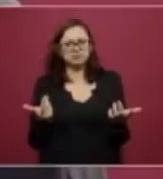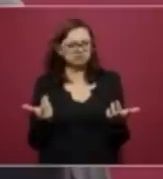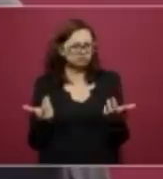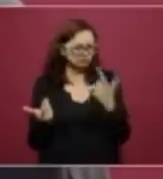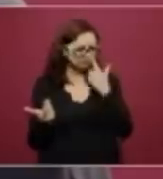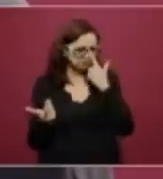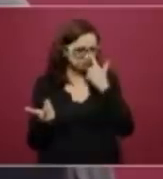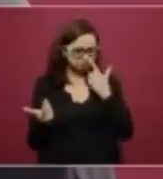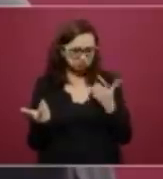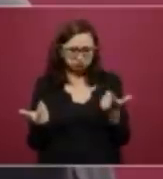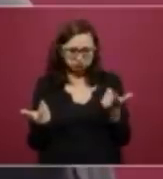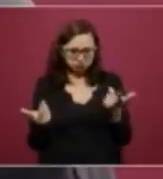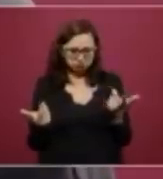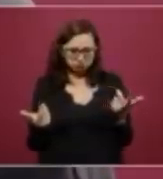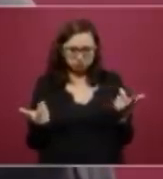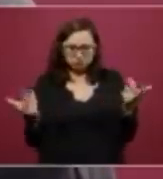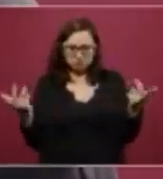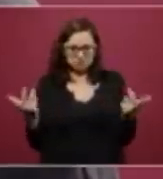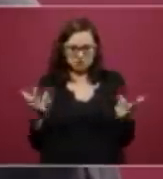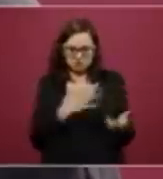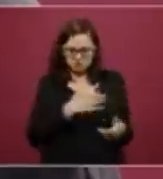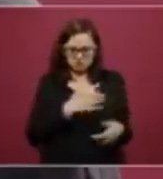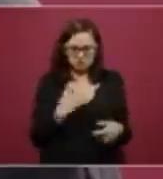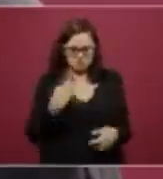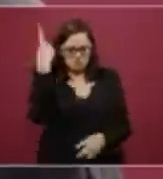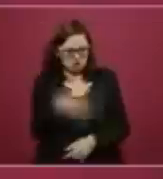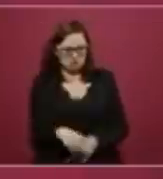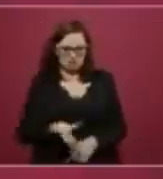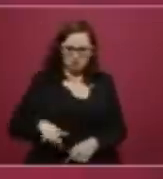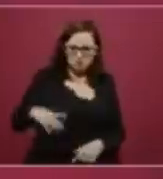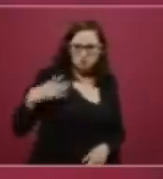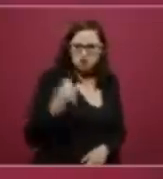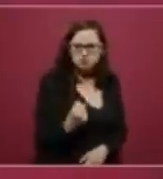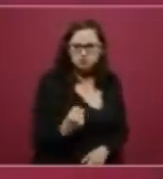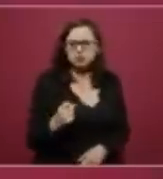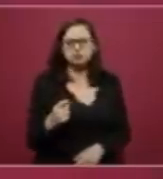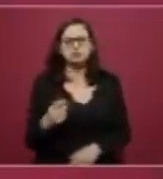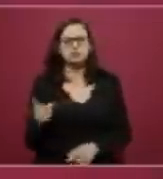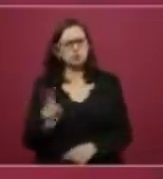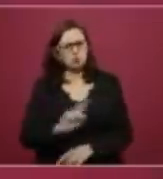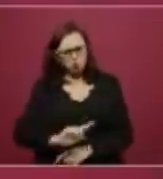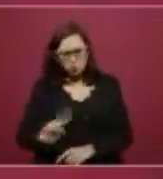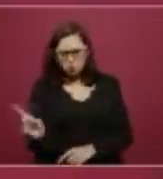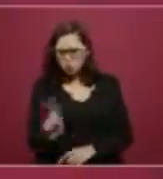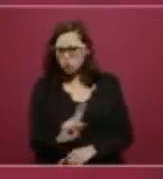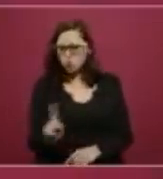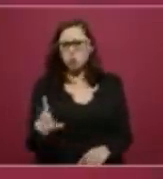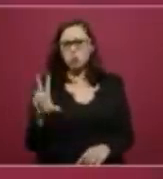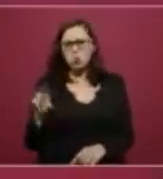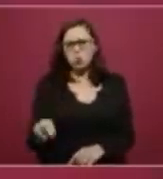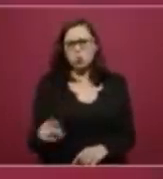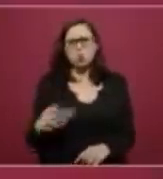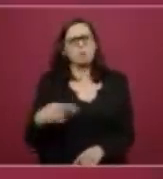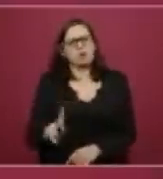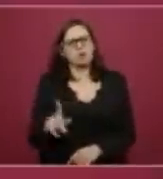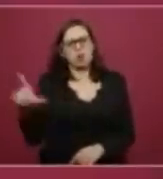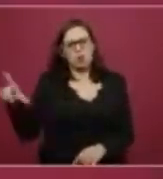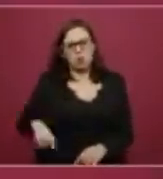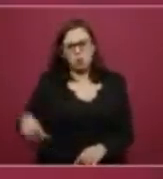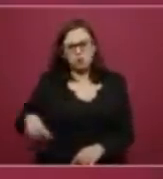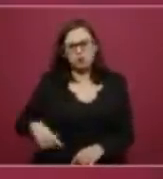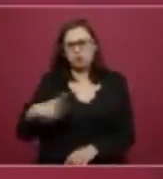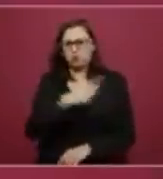una acción autoritaria. Es que el gobierno tiene que proteger a